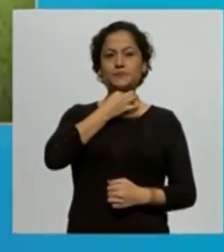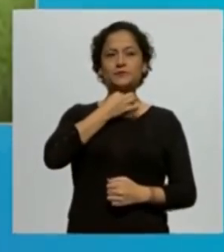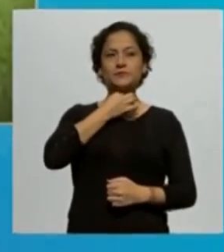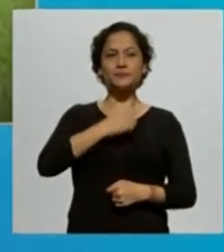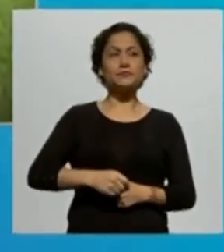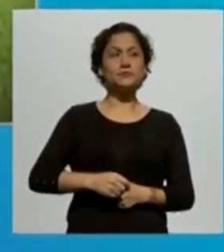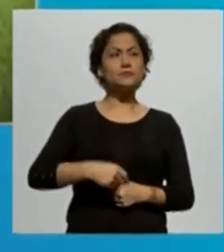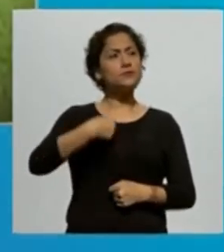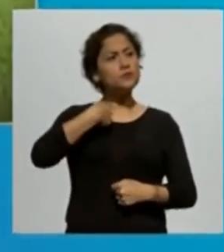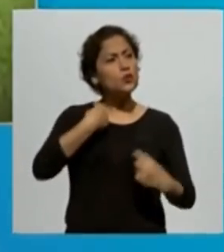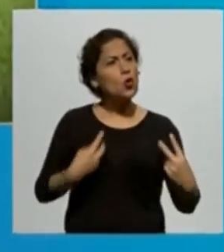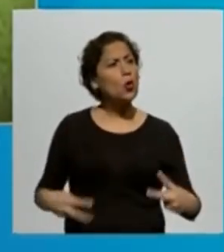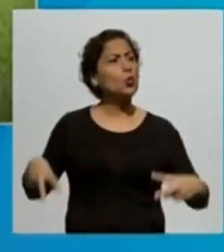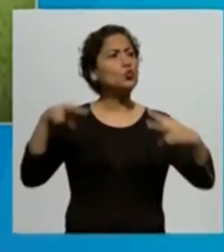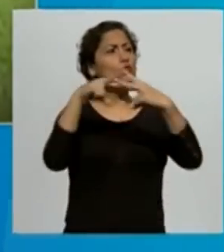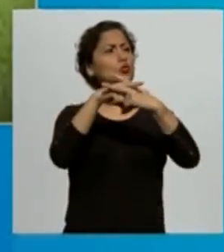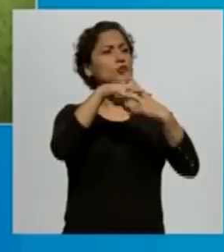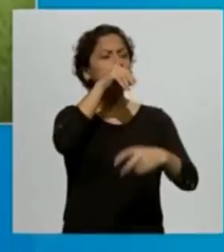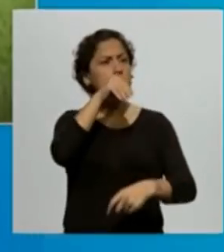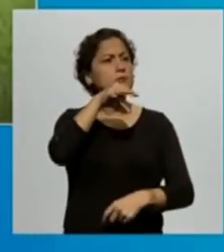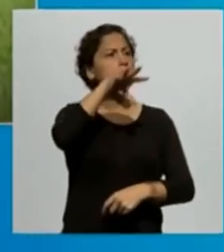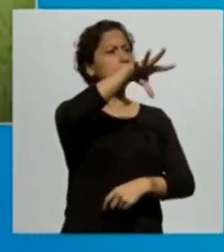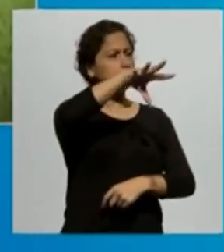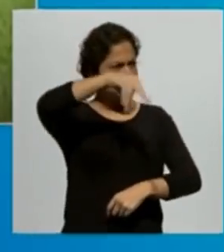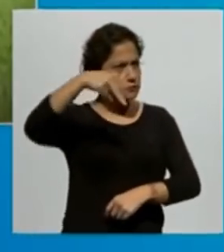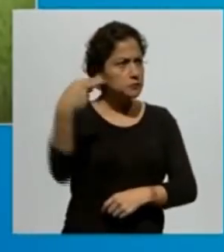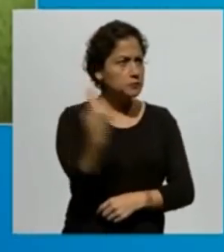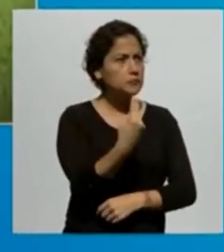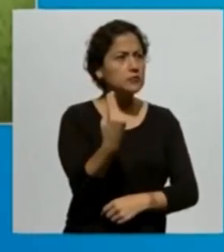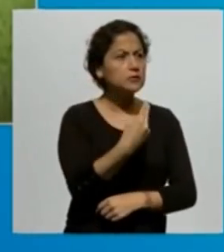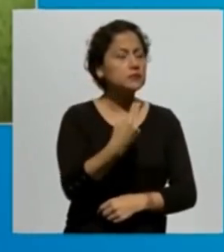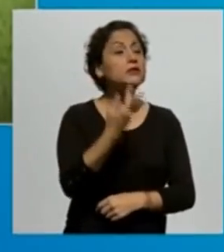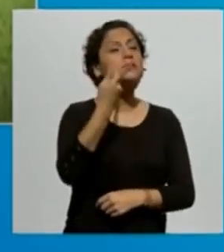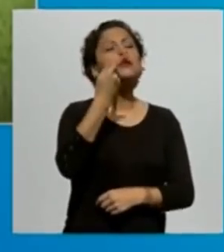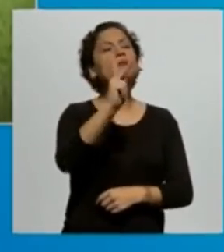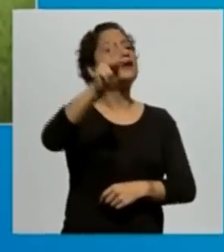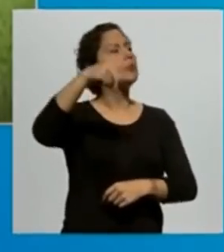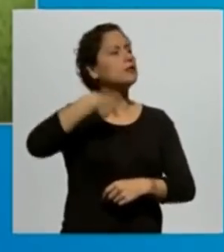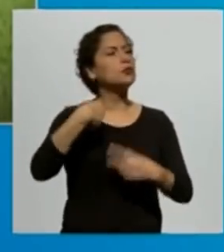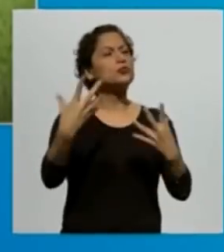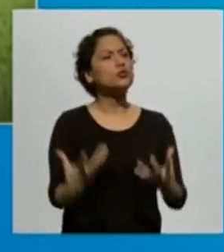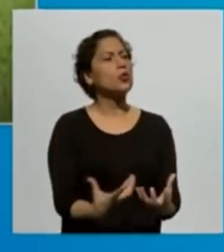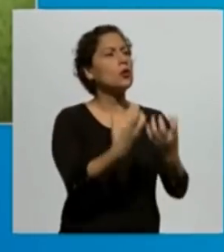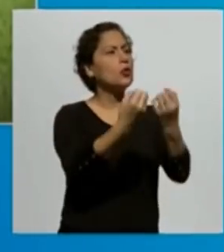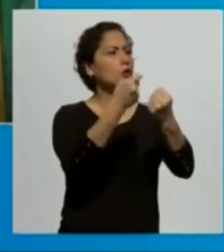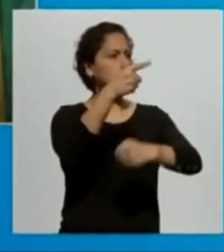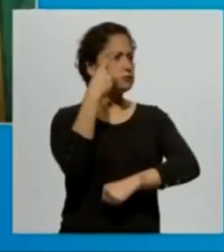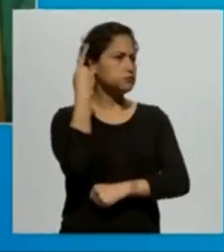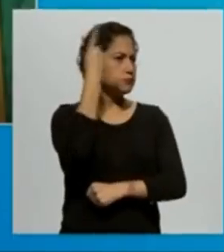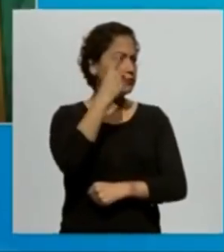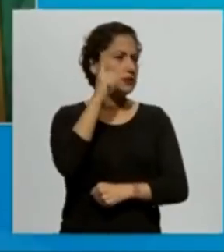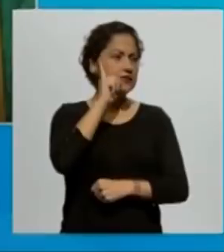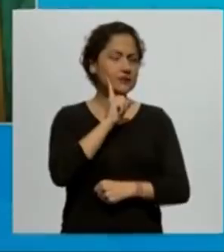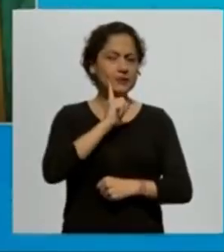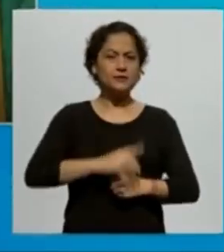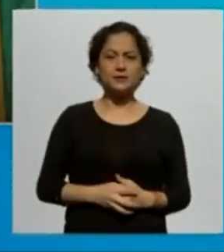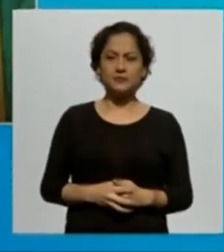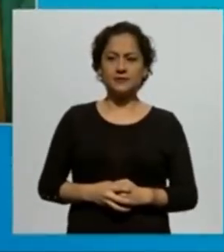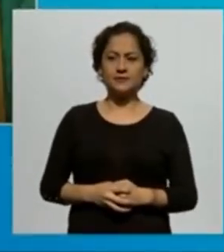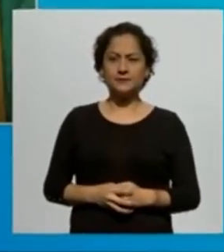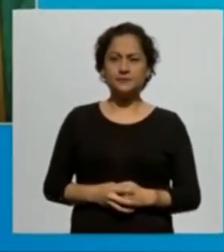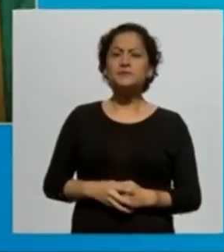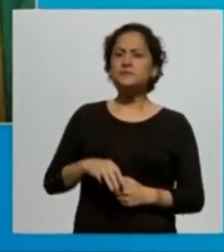¡Lucharé contra dragones si hace falta! ¡Pero te rescataré, princesa! ¡Primero te la